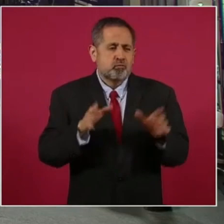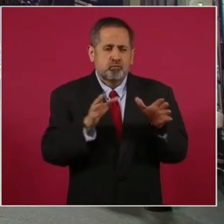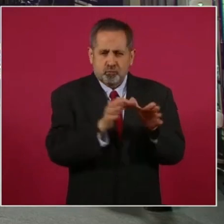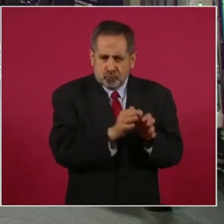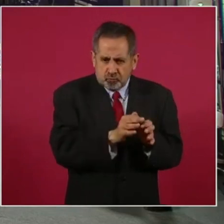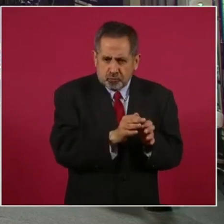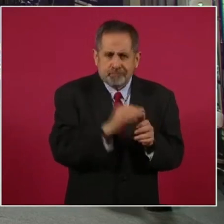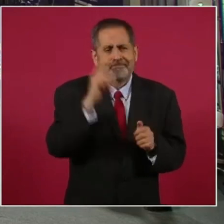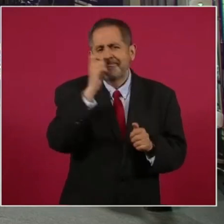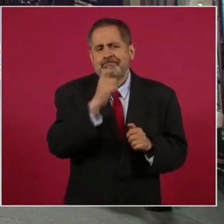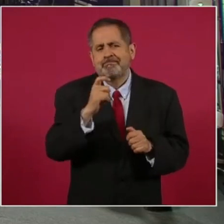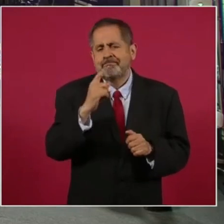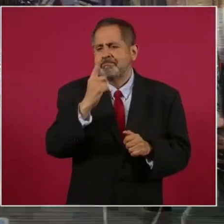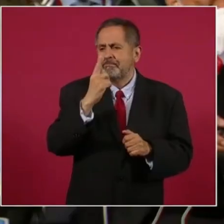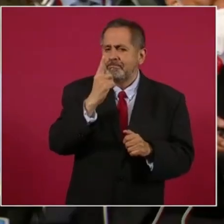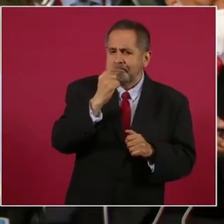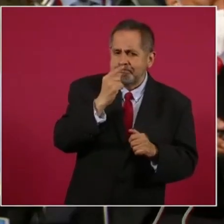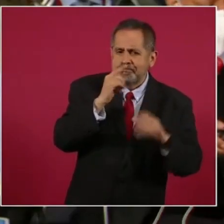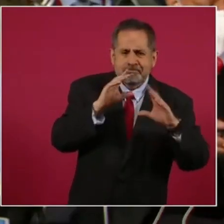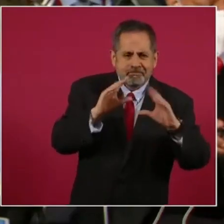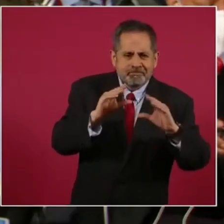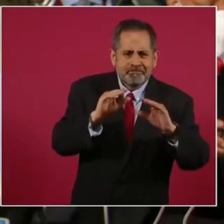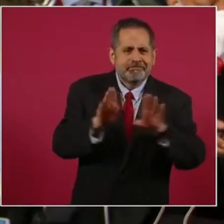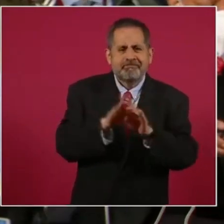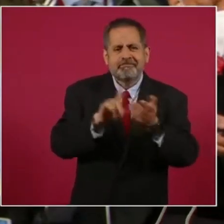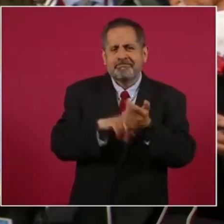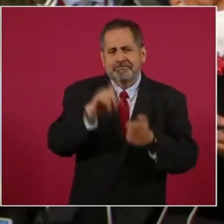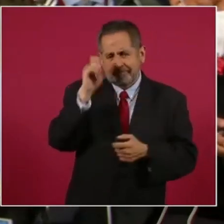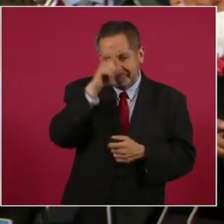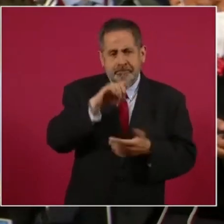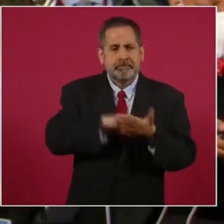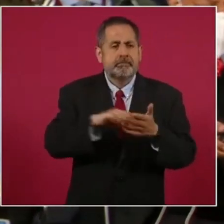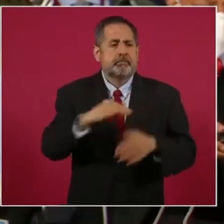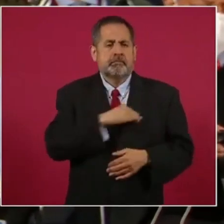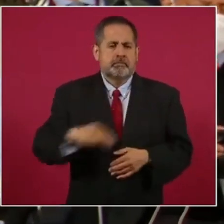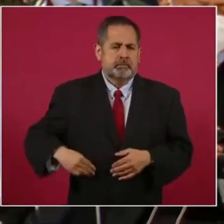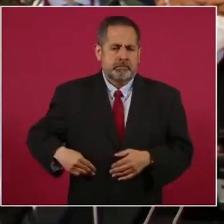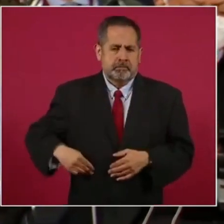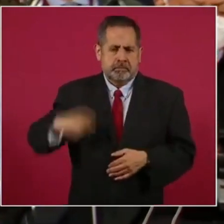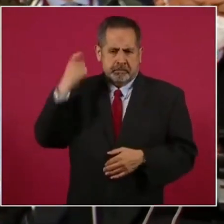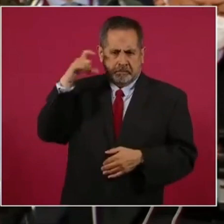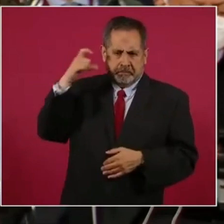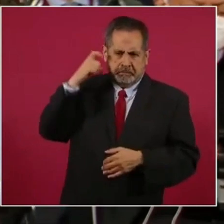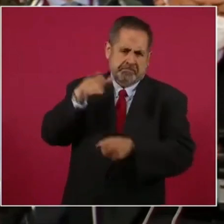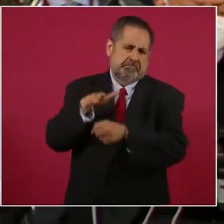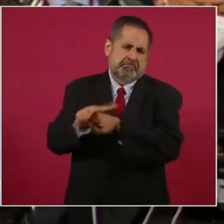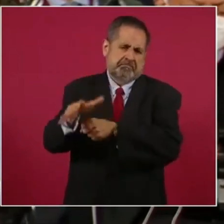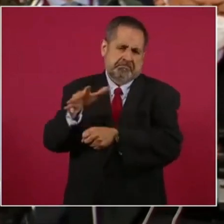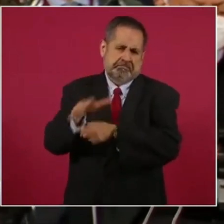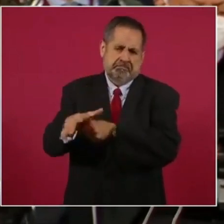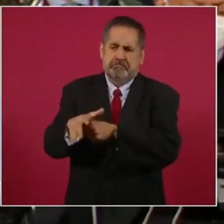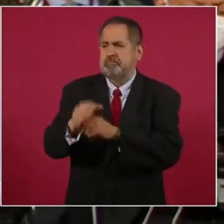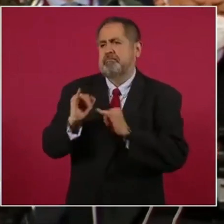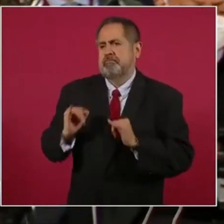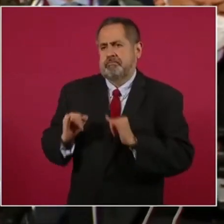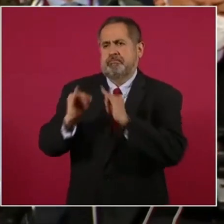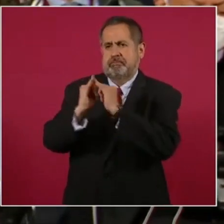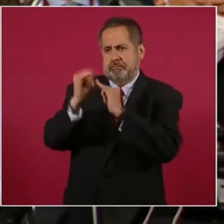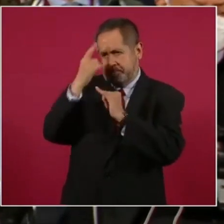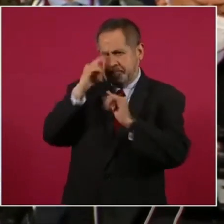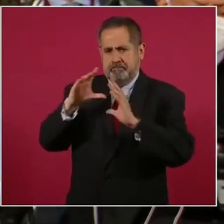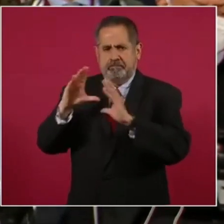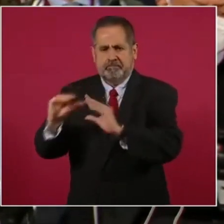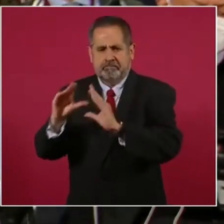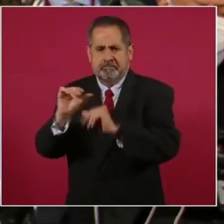sus policías. Hay municipios muy grandes como el municipio de Querétaro que sí tienen, por ejemplo, un instituto de profesionalización, pero